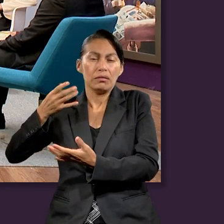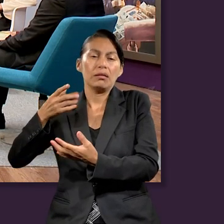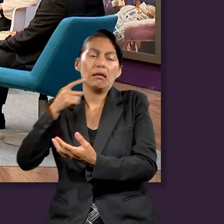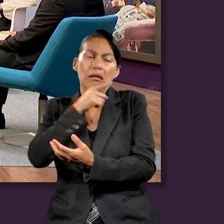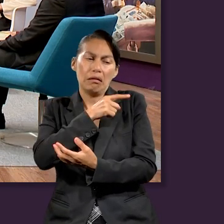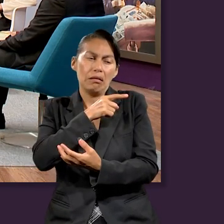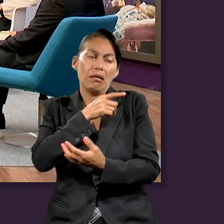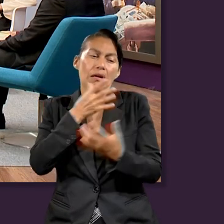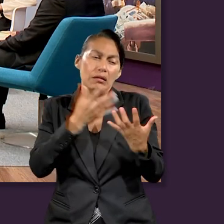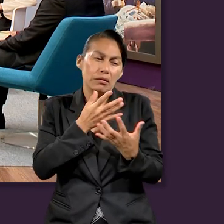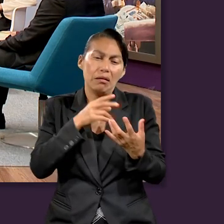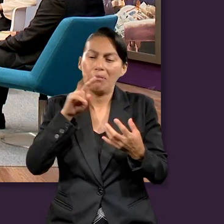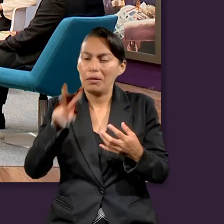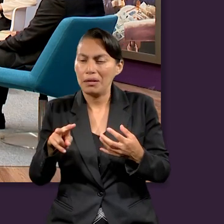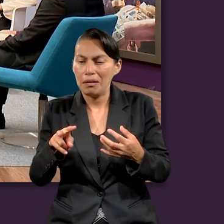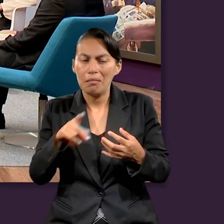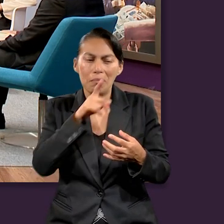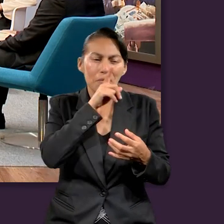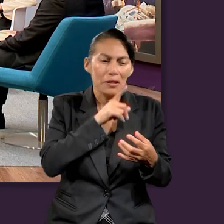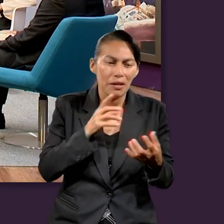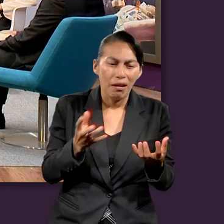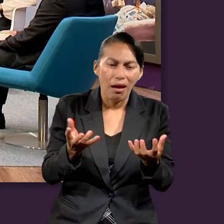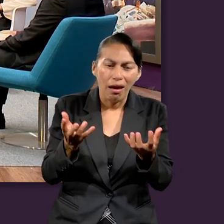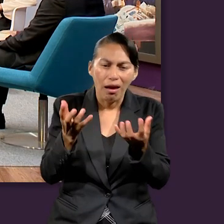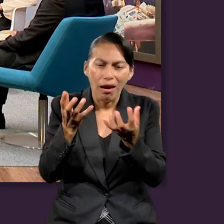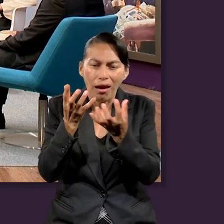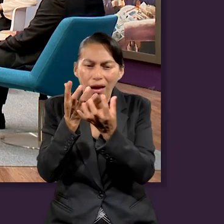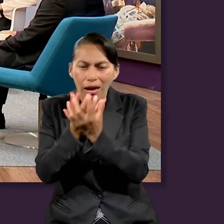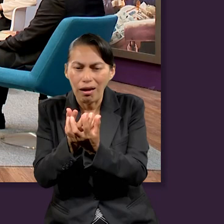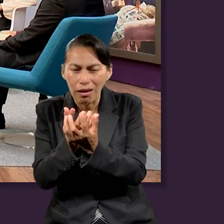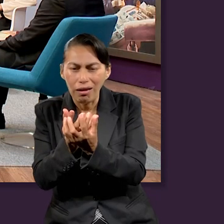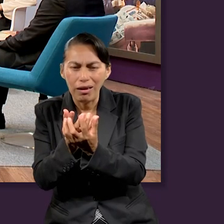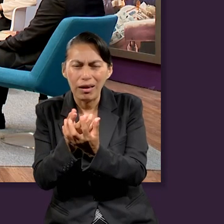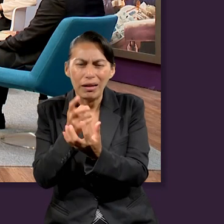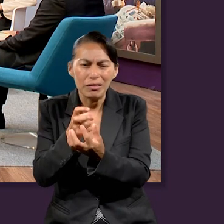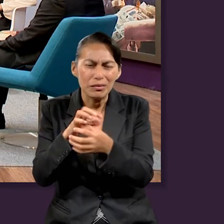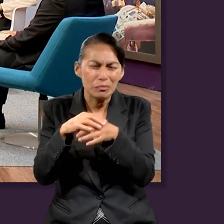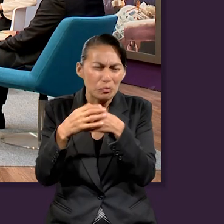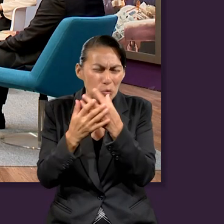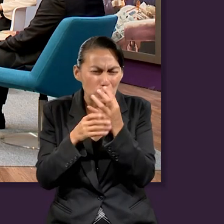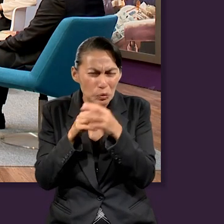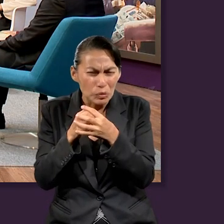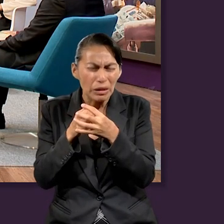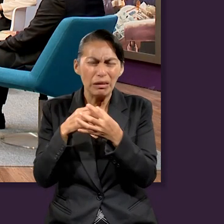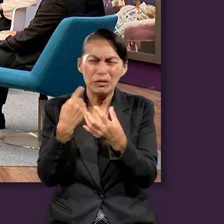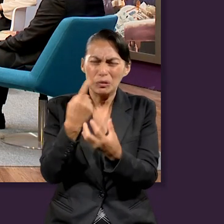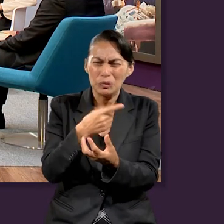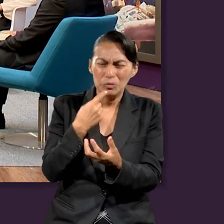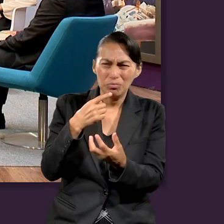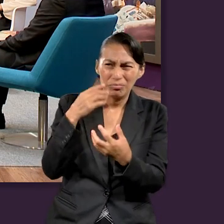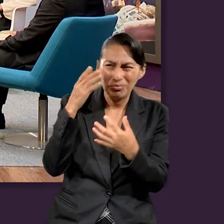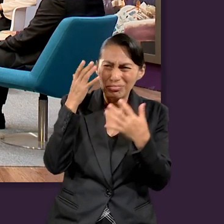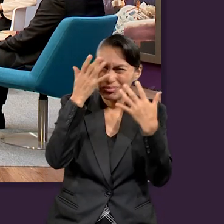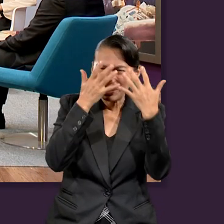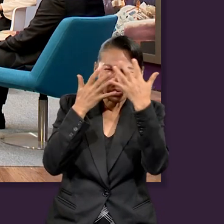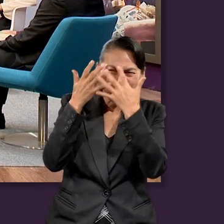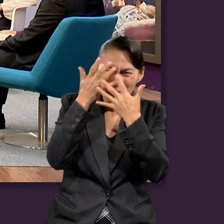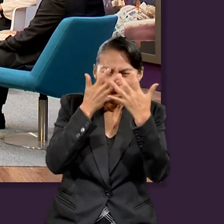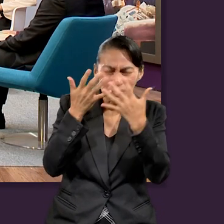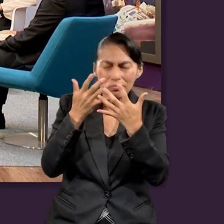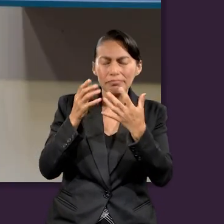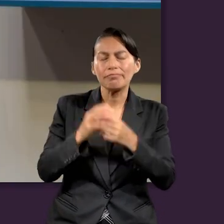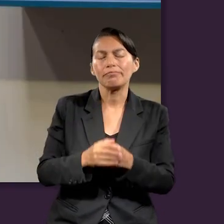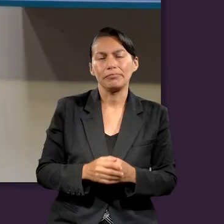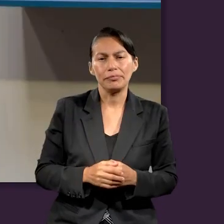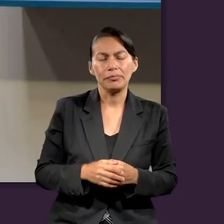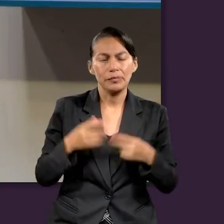mezclando la verdad con la mentira, tratando de influir sobre la mente y las decisiones de los seres humanos. Y